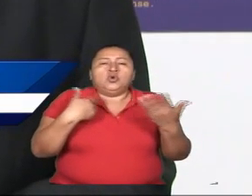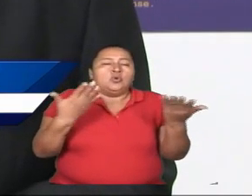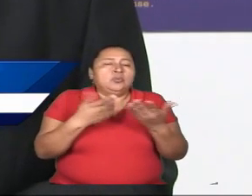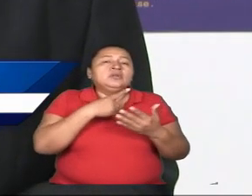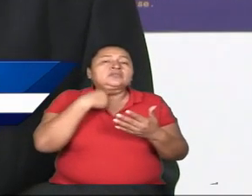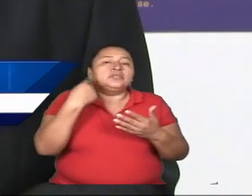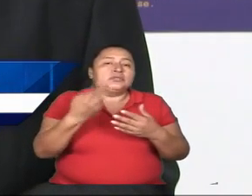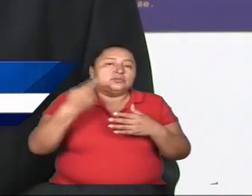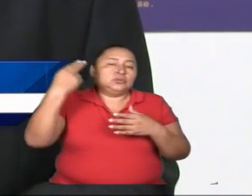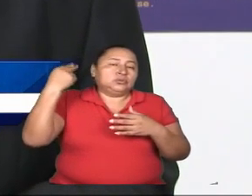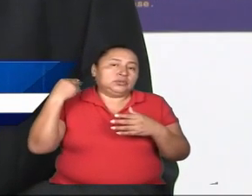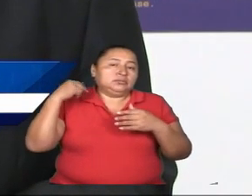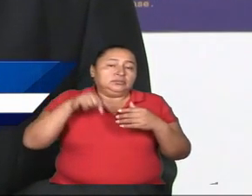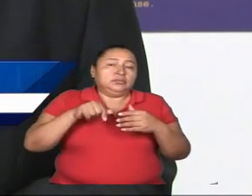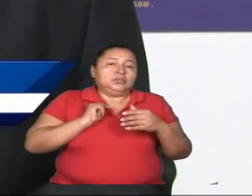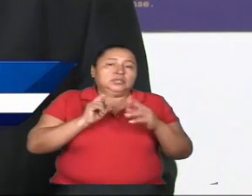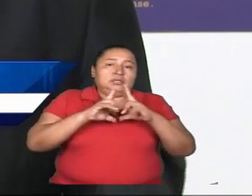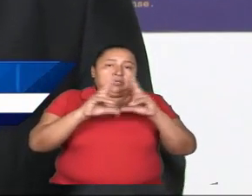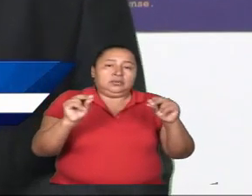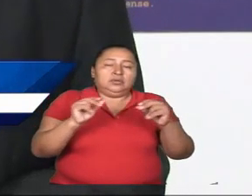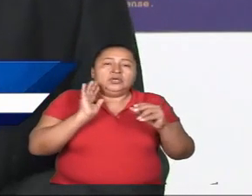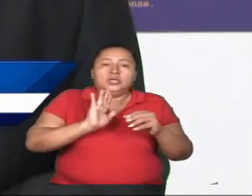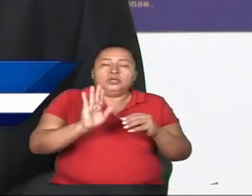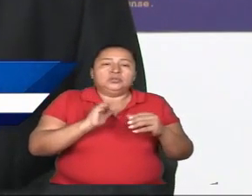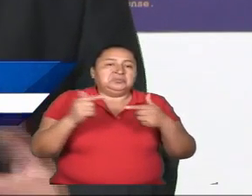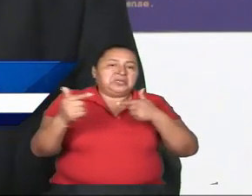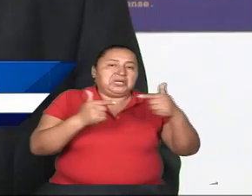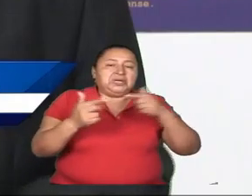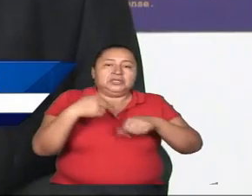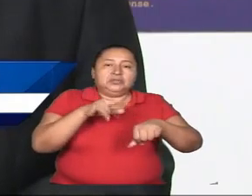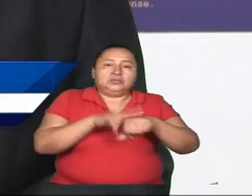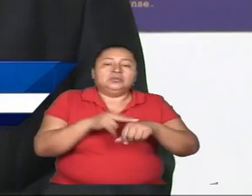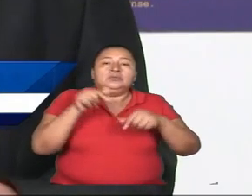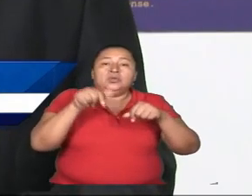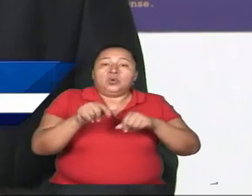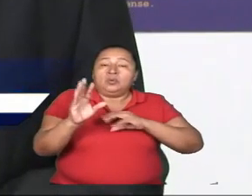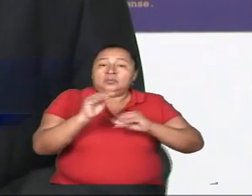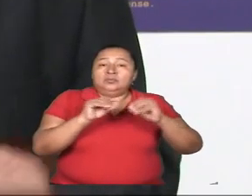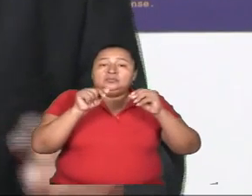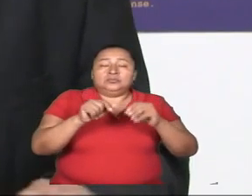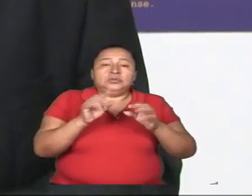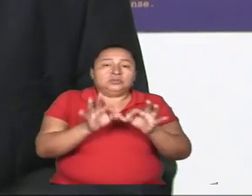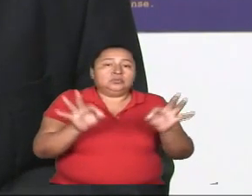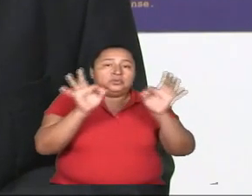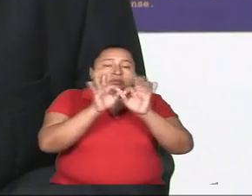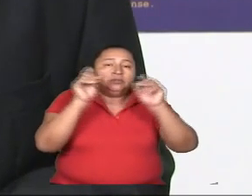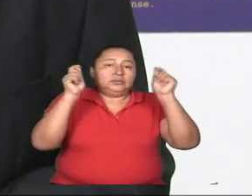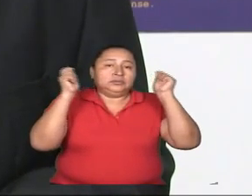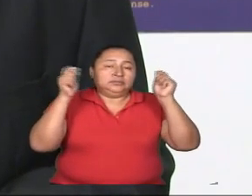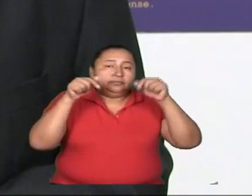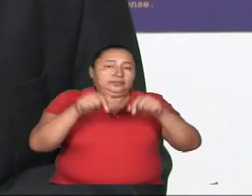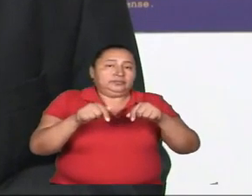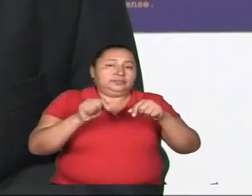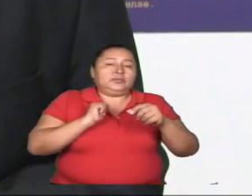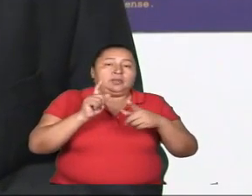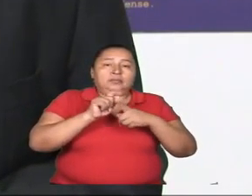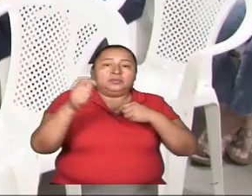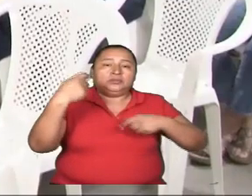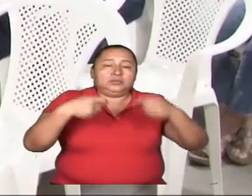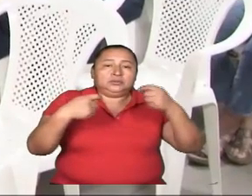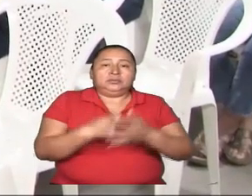historia del país, sobre la guerra nacional, que es lo que se está celebrando en el mes de